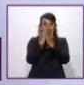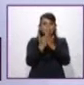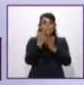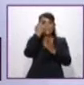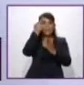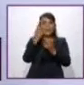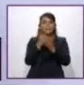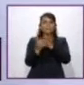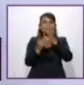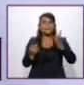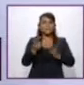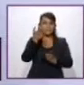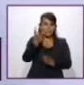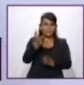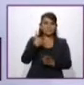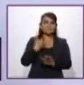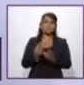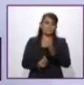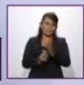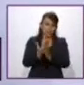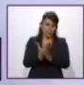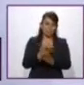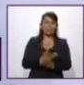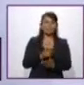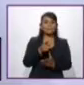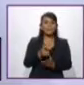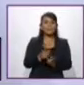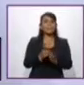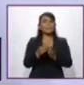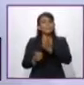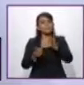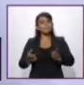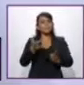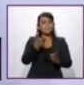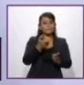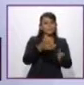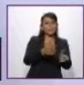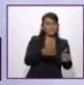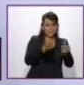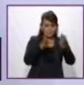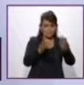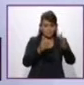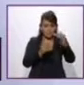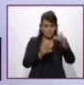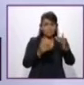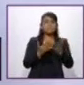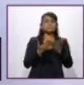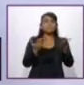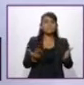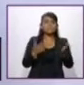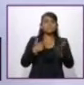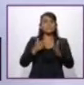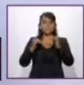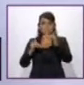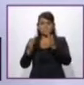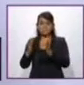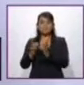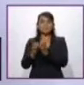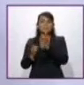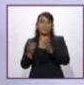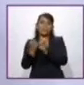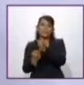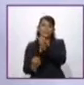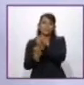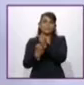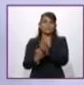de Querétaro, para transitar de un modelo de desarrollo económico a un modelo de desarrollo económico sustentable.